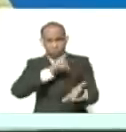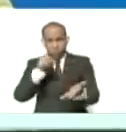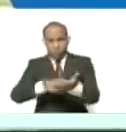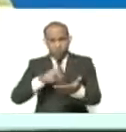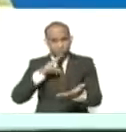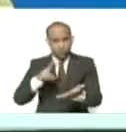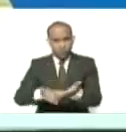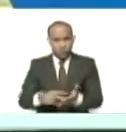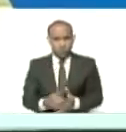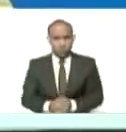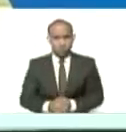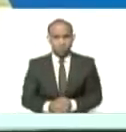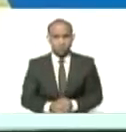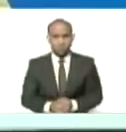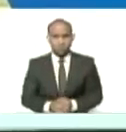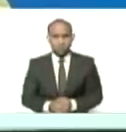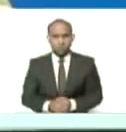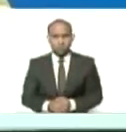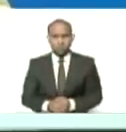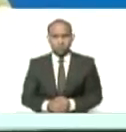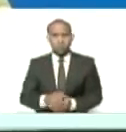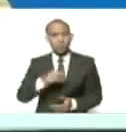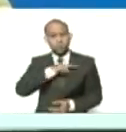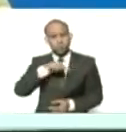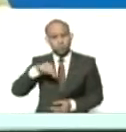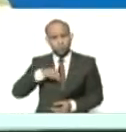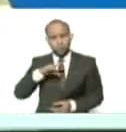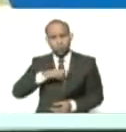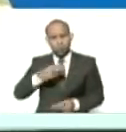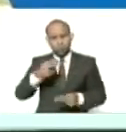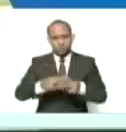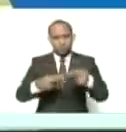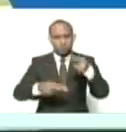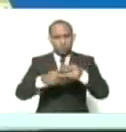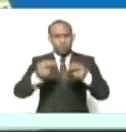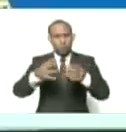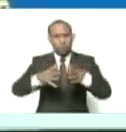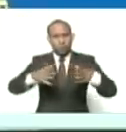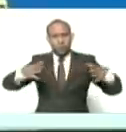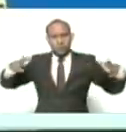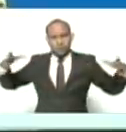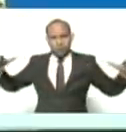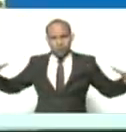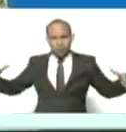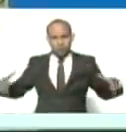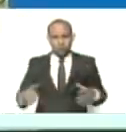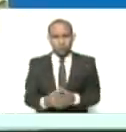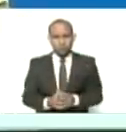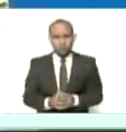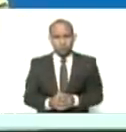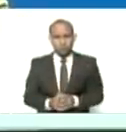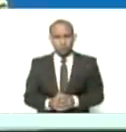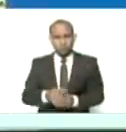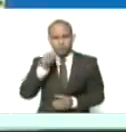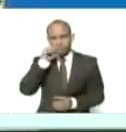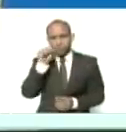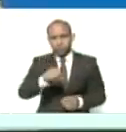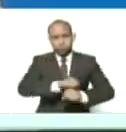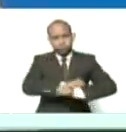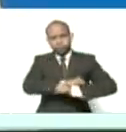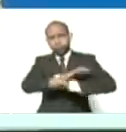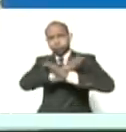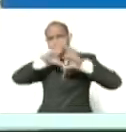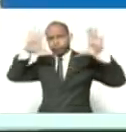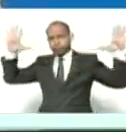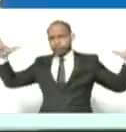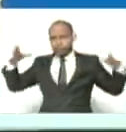¿Verdad? Lo que estamos construyendo es gigantesco, una bomba atómica,